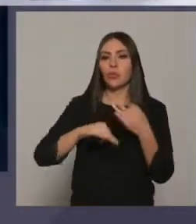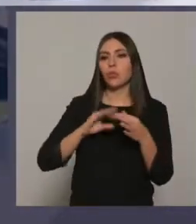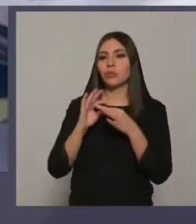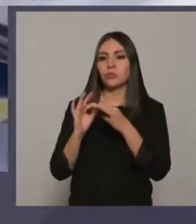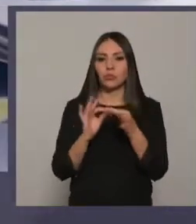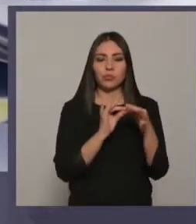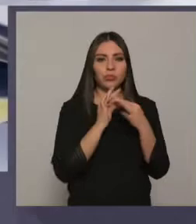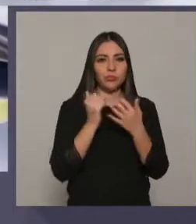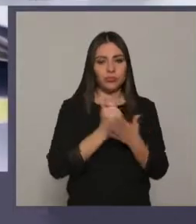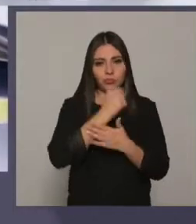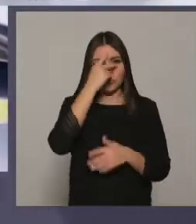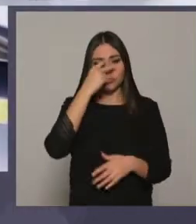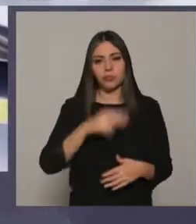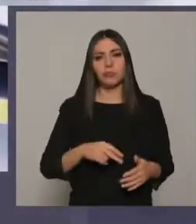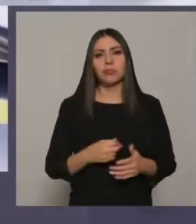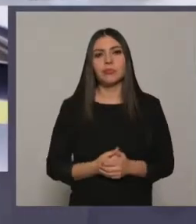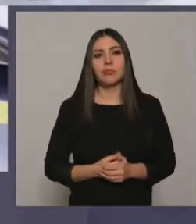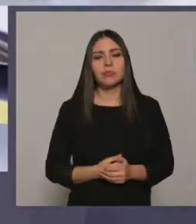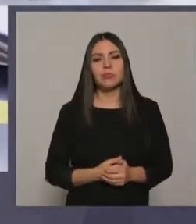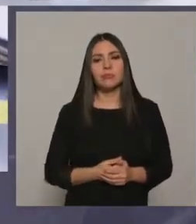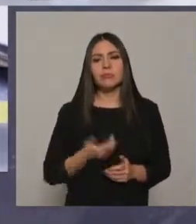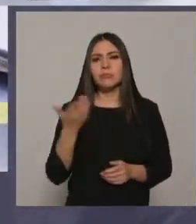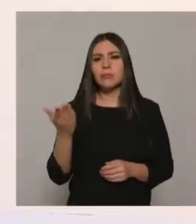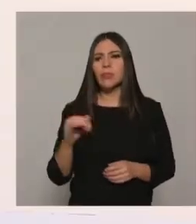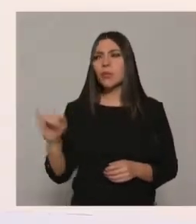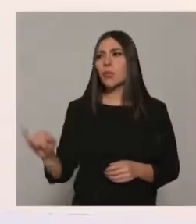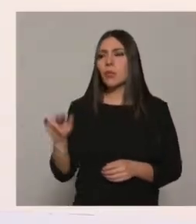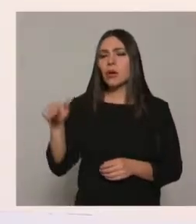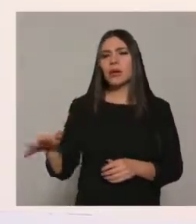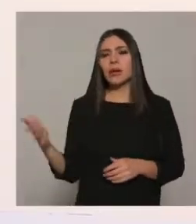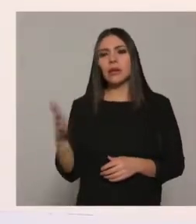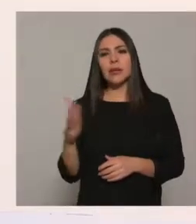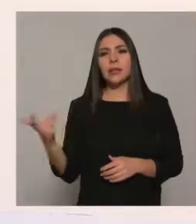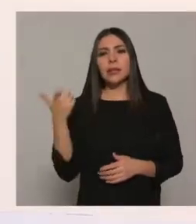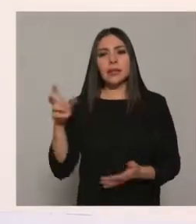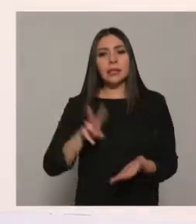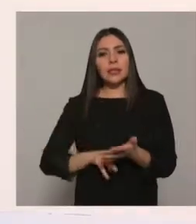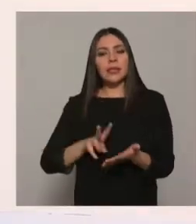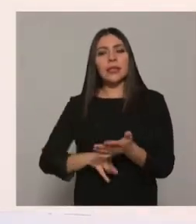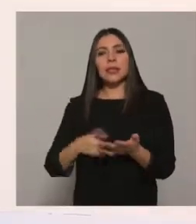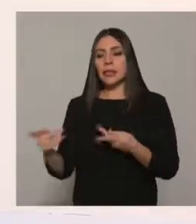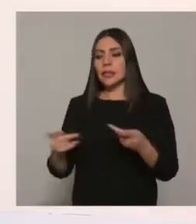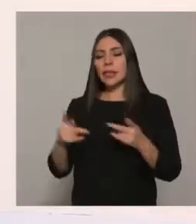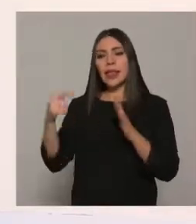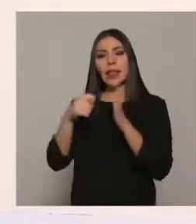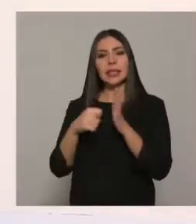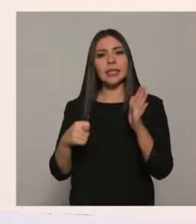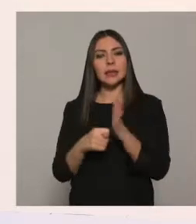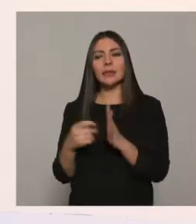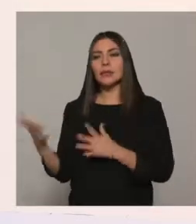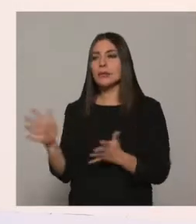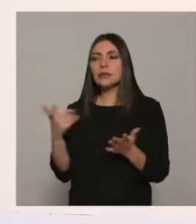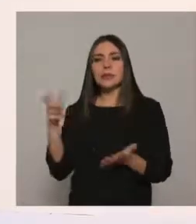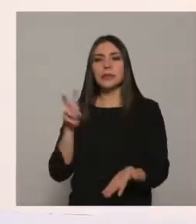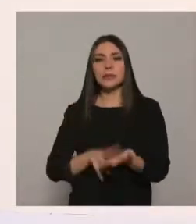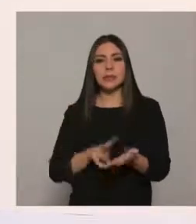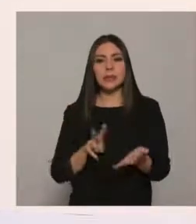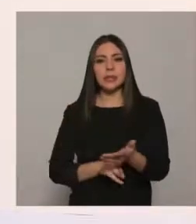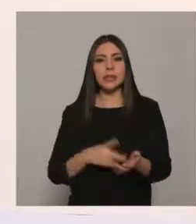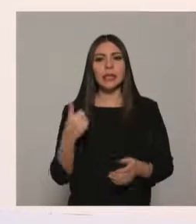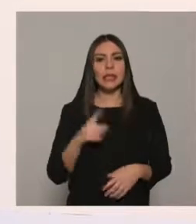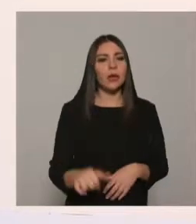este sentido, Juan Romero, más o menos cuánto cuesta, por ejemplo, un testamento, en comparación con la creación de una